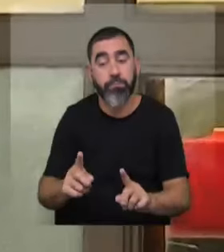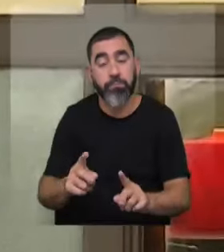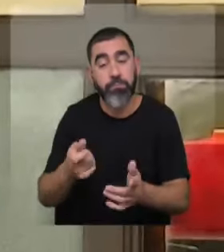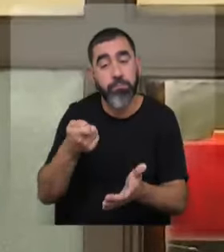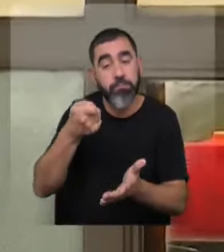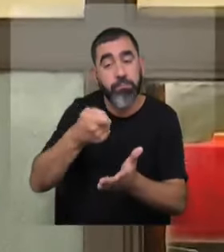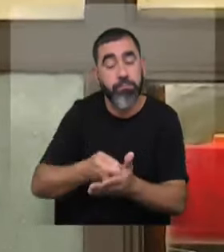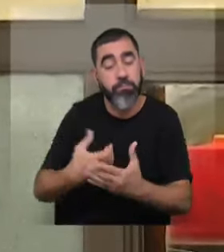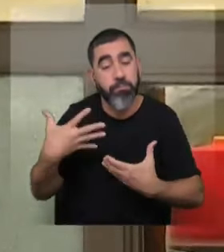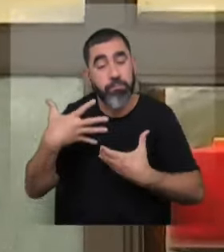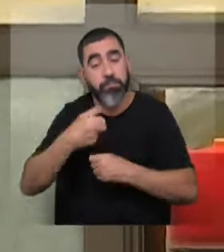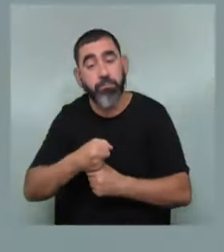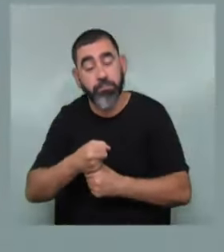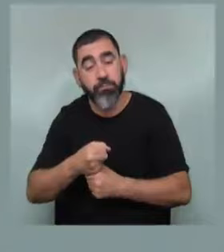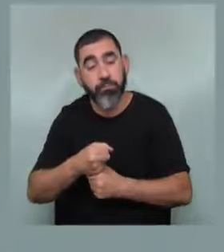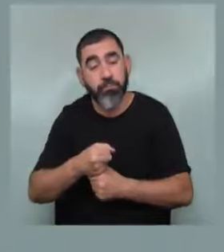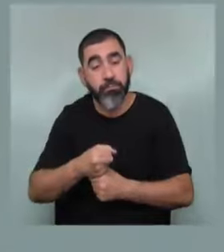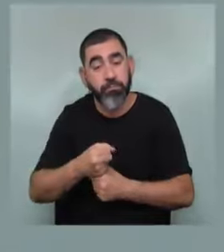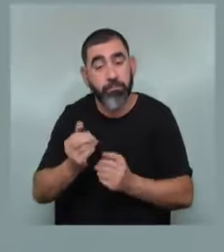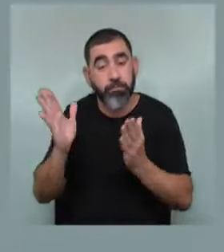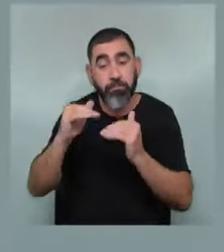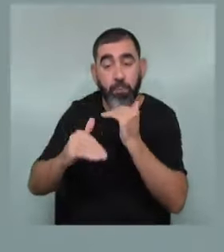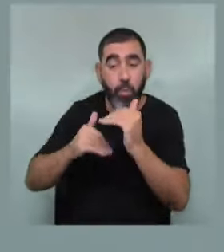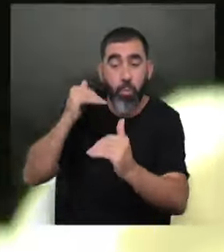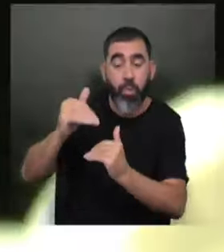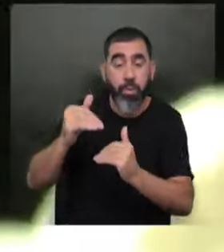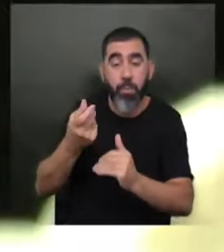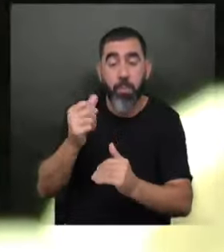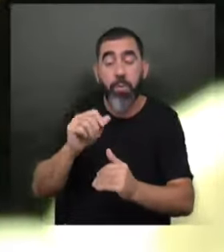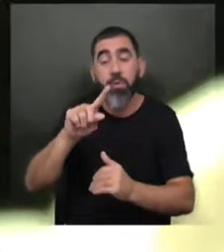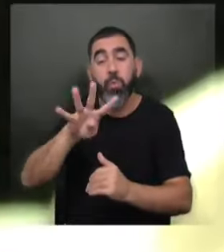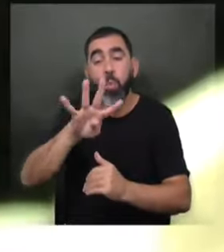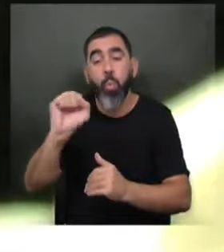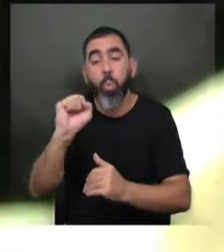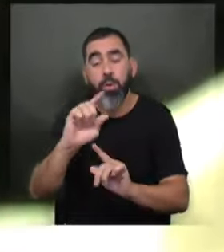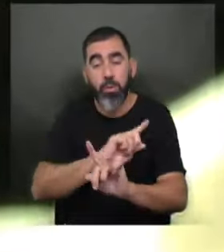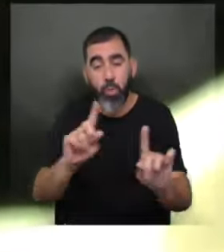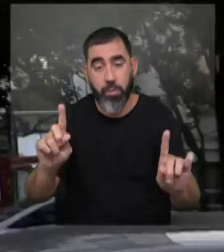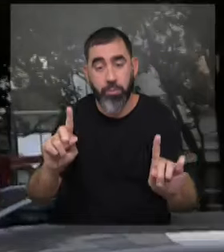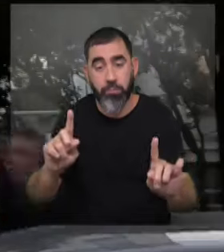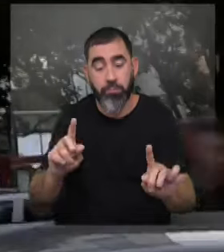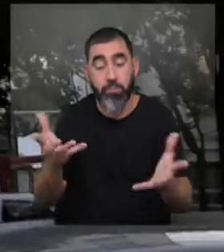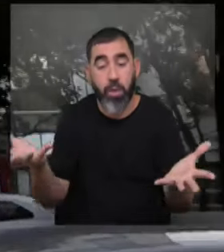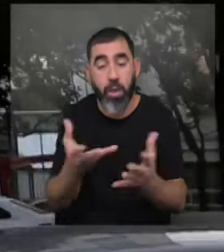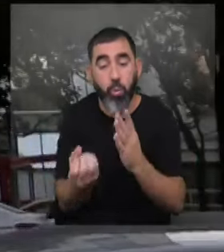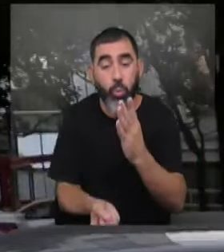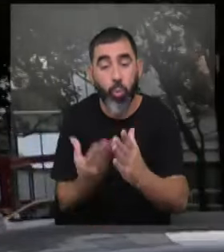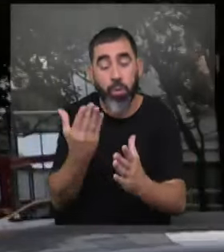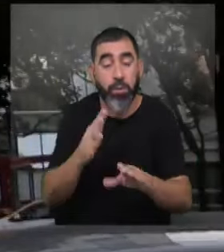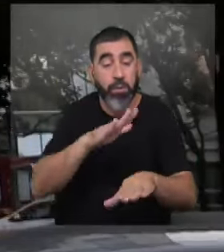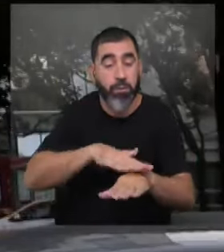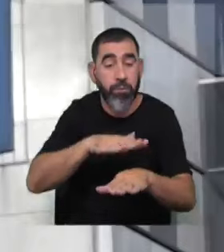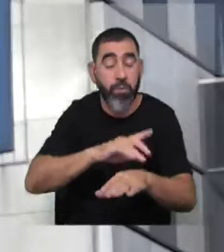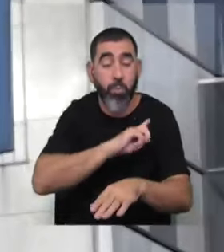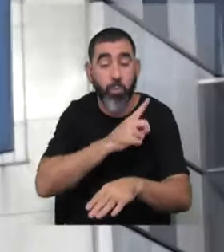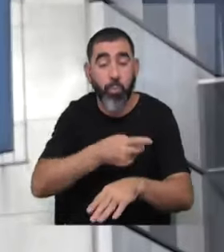del antidepresivo escitalopram no podrá superar en monto los 144 pesos, el que se actualizará en las instancias en que el